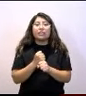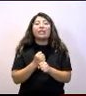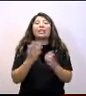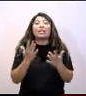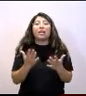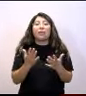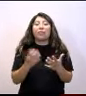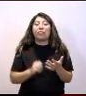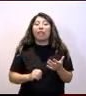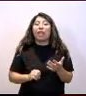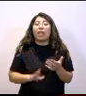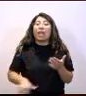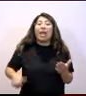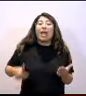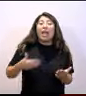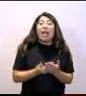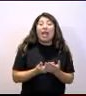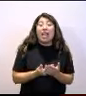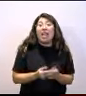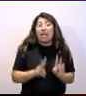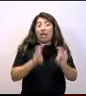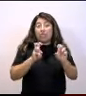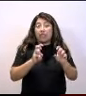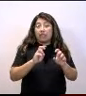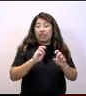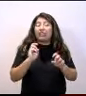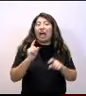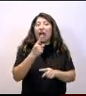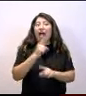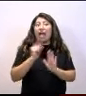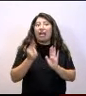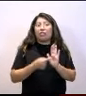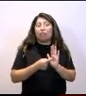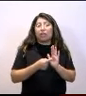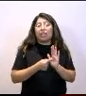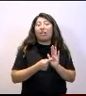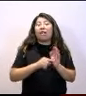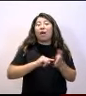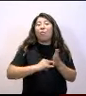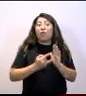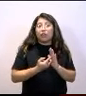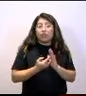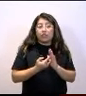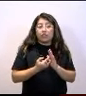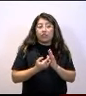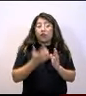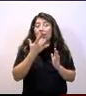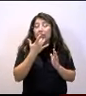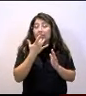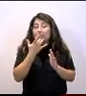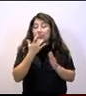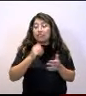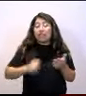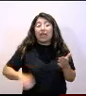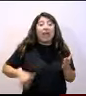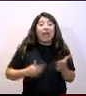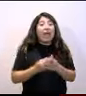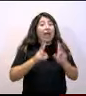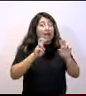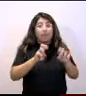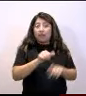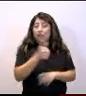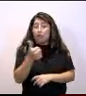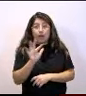esta enmienda a la totalidad del proyecto y, por supuesto, también en el caso de que no prospere la enmienda, no nos quedará